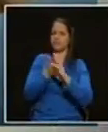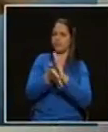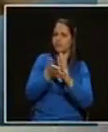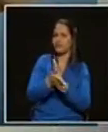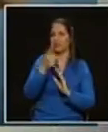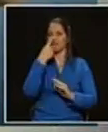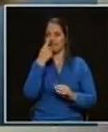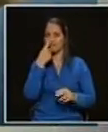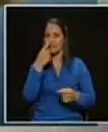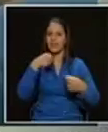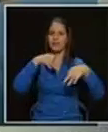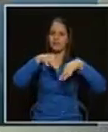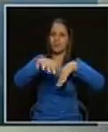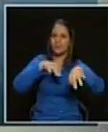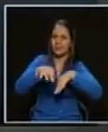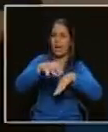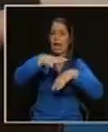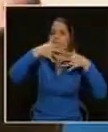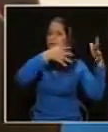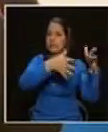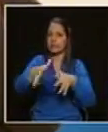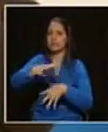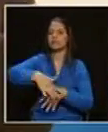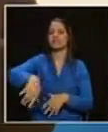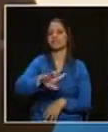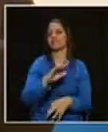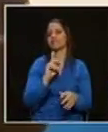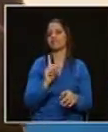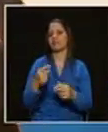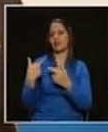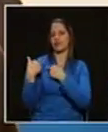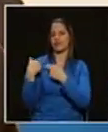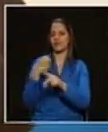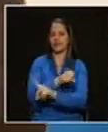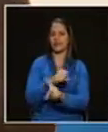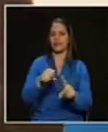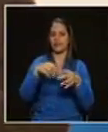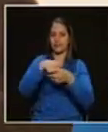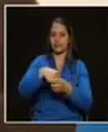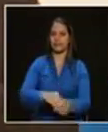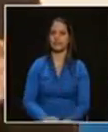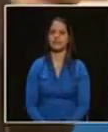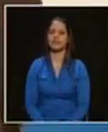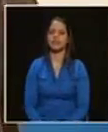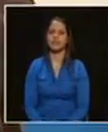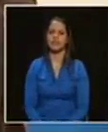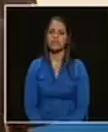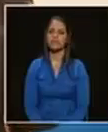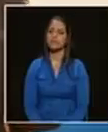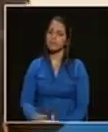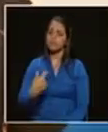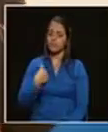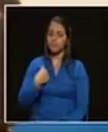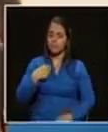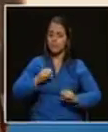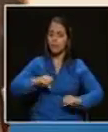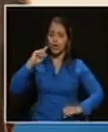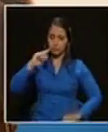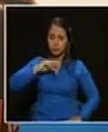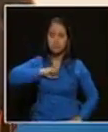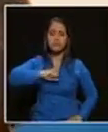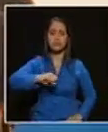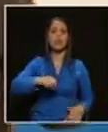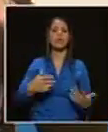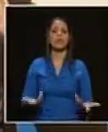entretenimiento dentro de su responsabilidad social. Sí me gustaría como usuaria y con mis derechos que tengo que sea